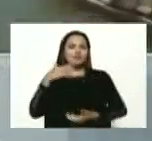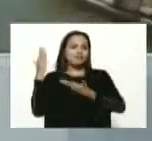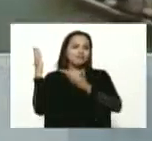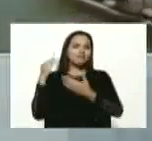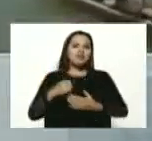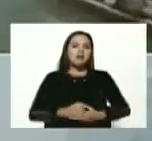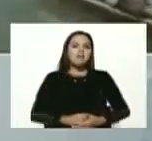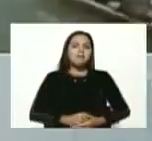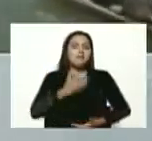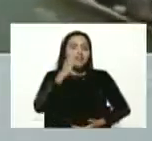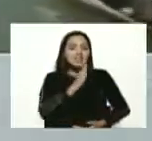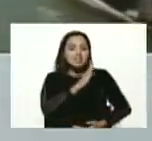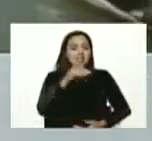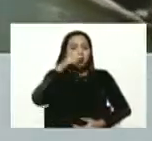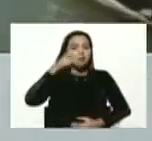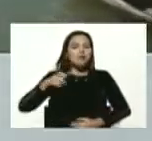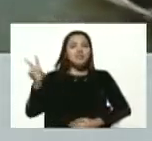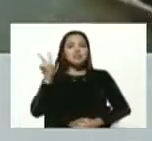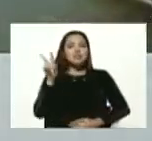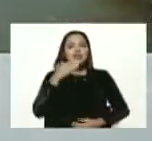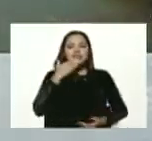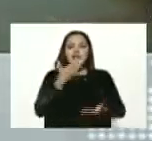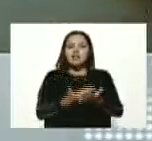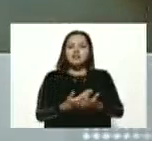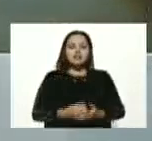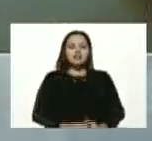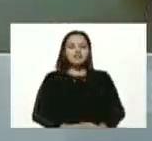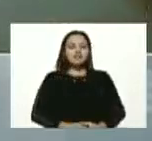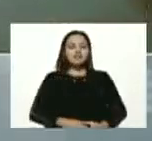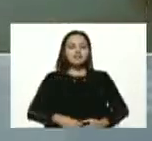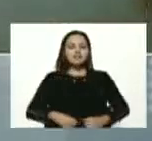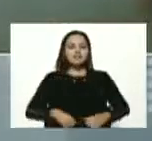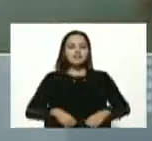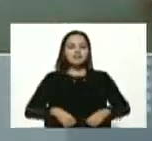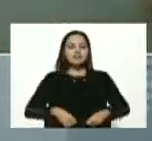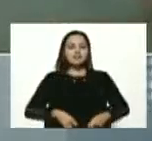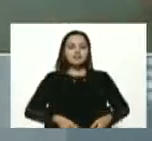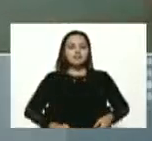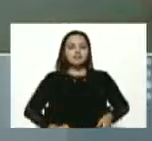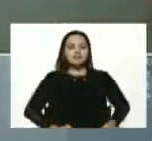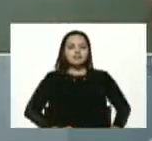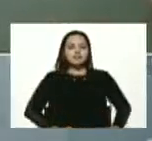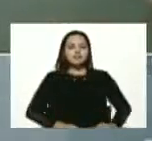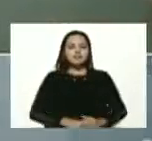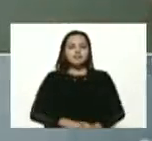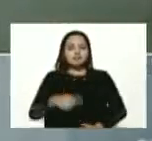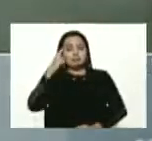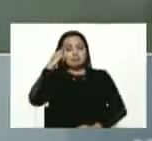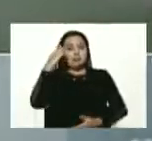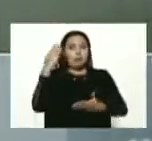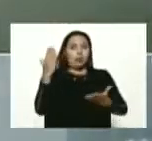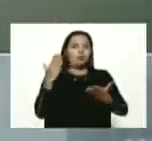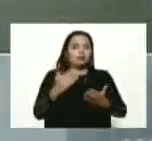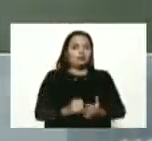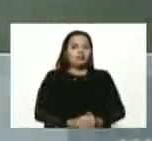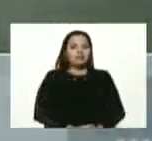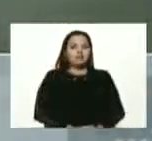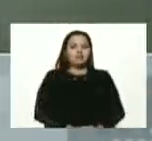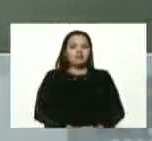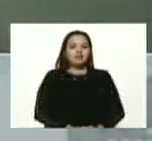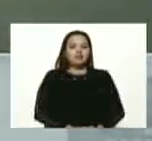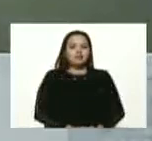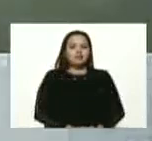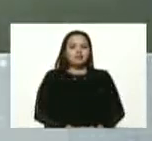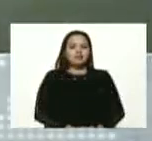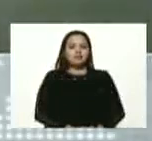por bendecir al pueblo de Venezuela. Muchas gracias. Dios santo, Dios santo, Dios santo, Dios